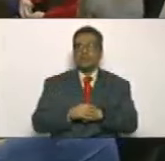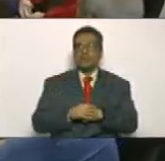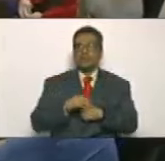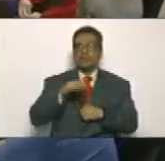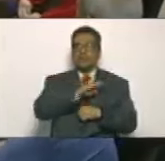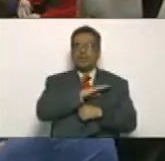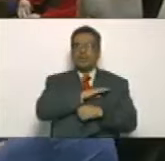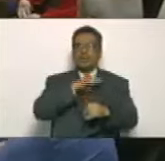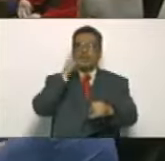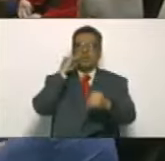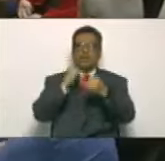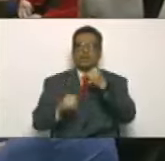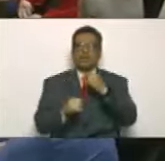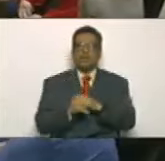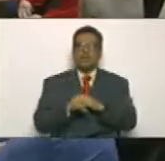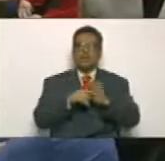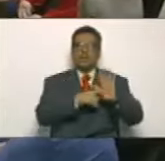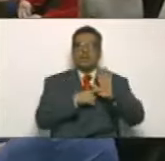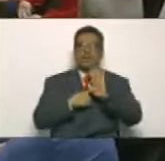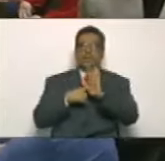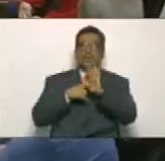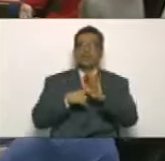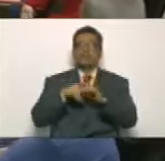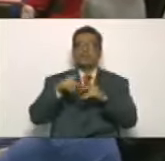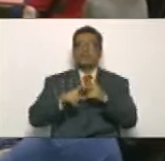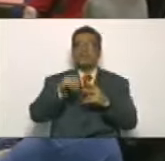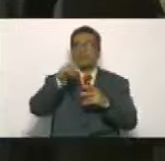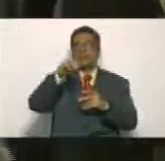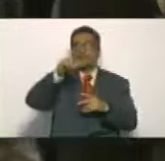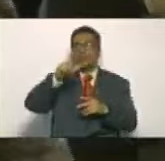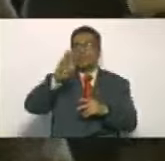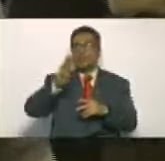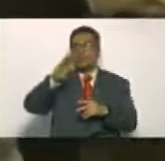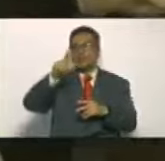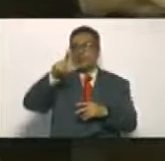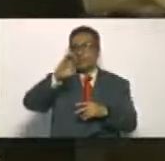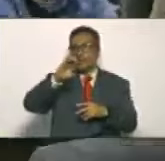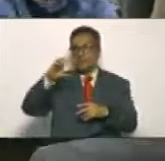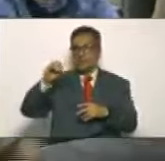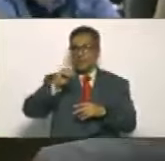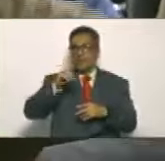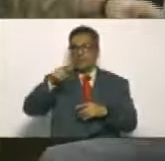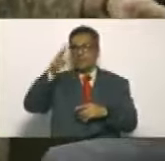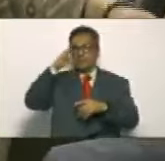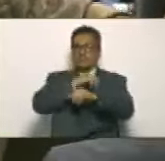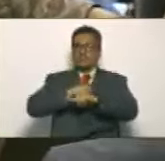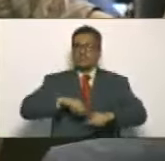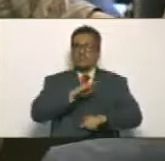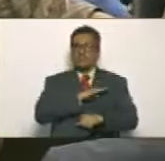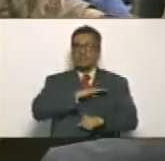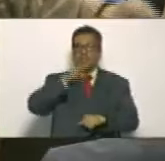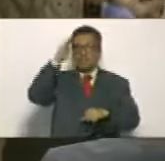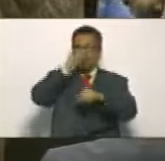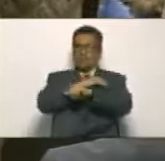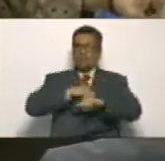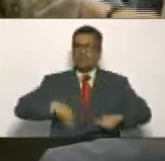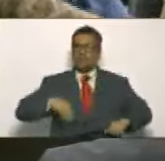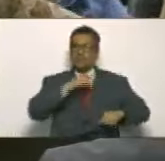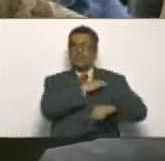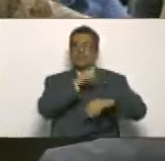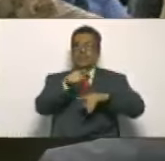yo finalicé la exposición, Ronald Blanco La Cruz le dijo al general Visconti, mi general, porque él era